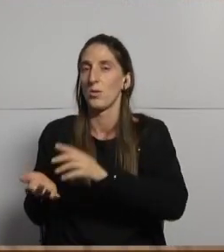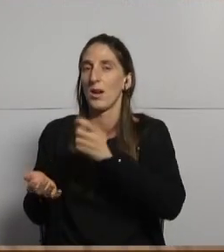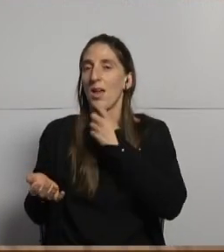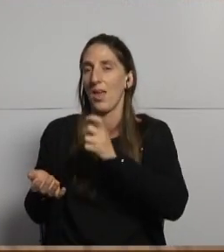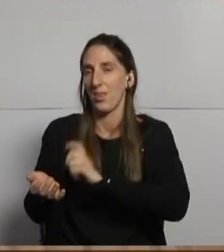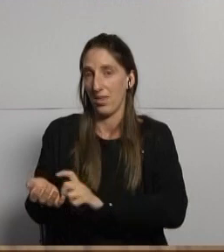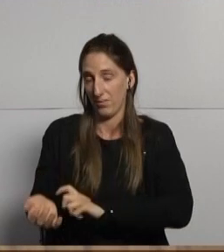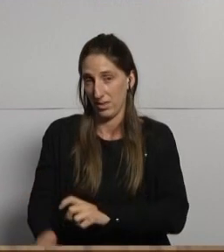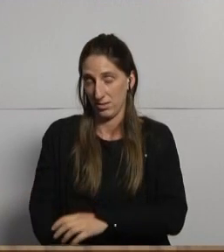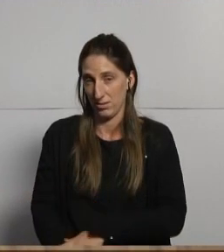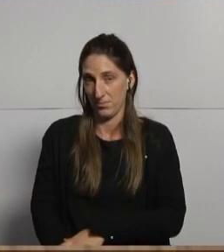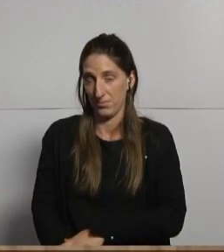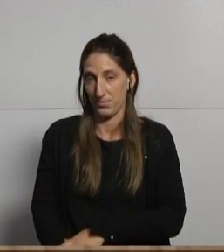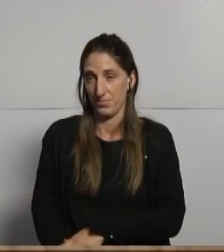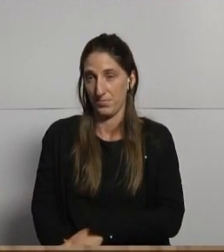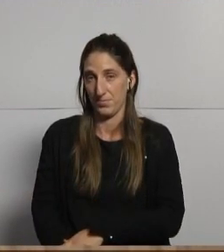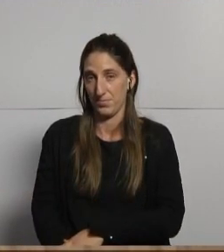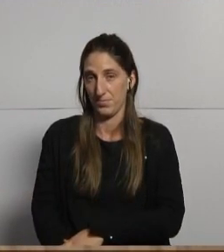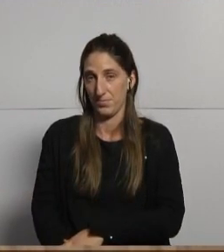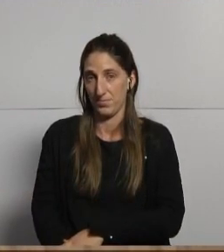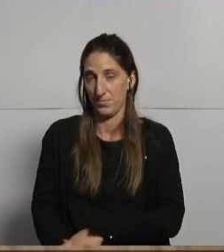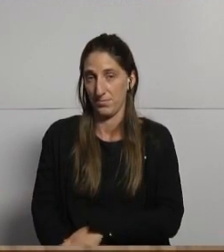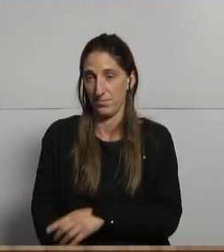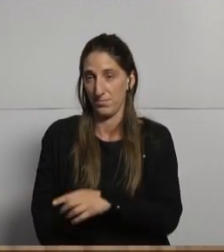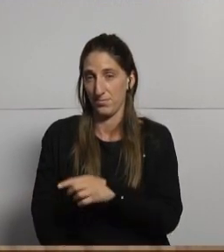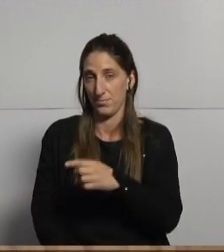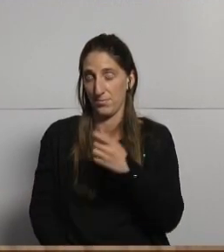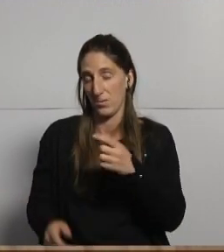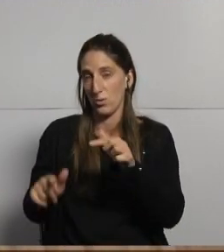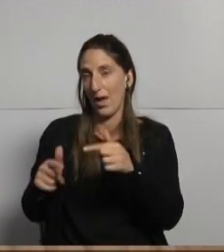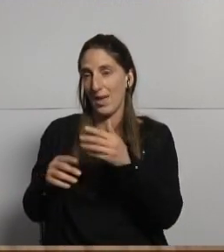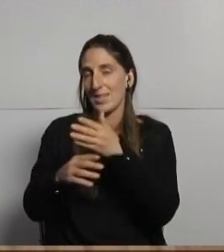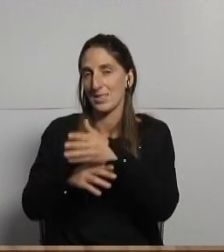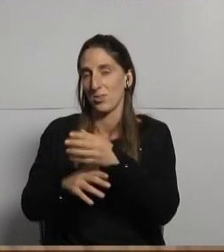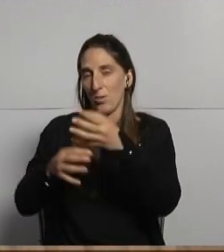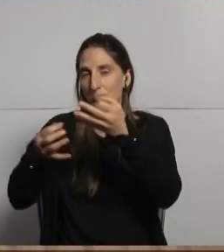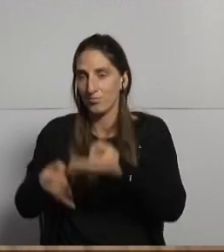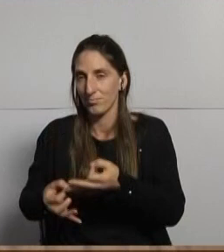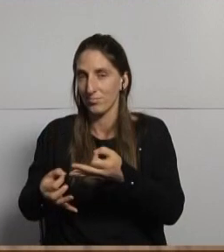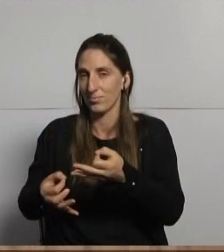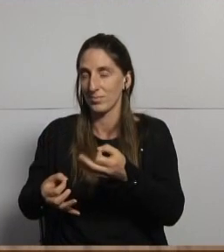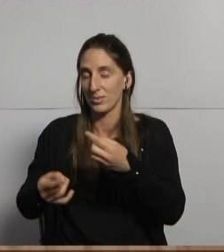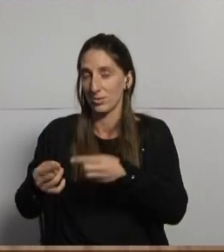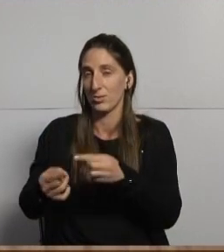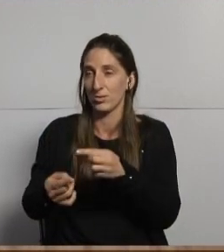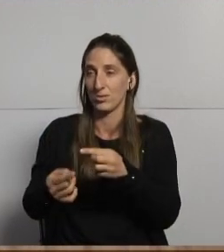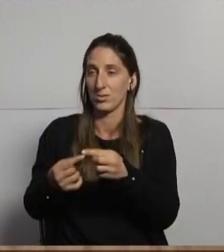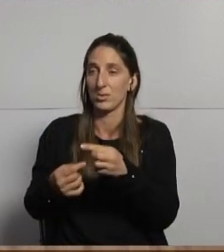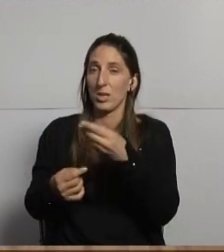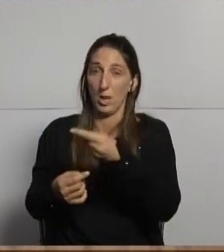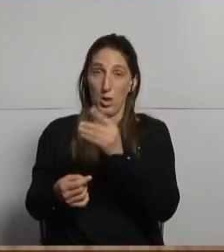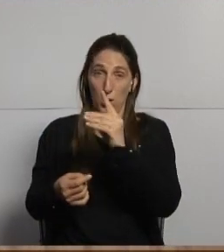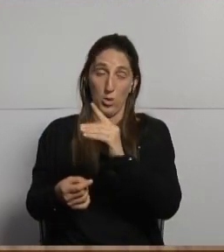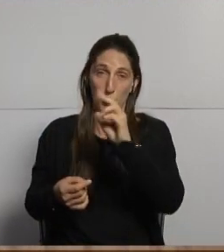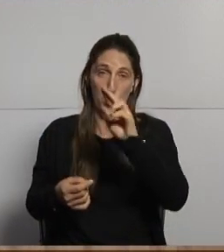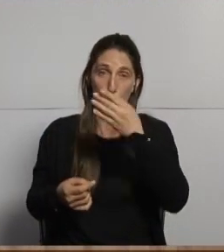proporción de los individuos que son diabéticos y no tienen acceso a información fidedigna. Y bajo eso, Dubái lo que